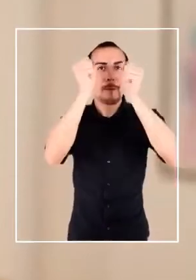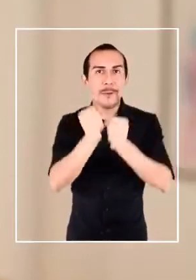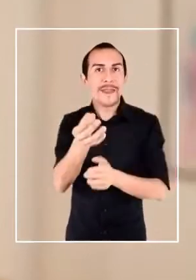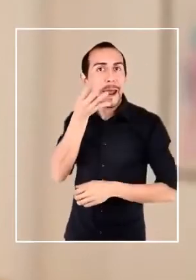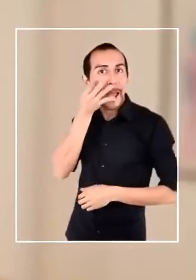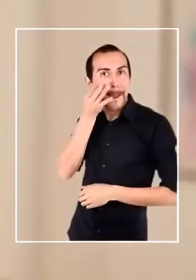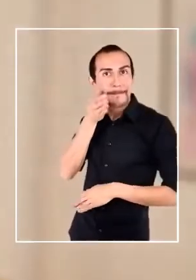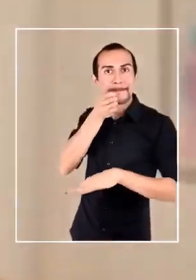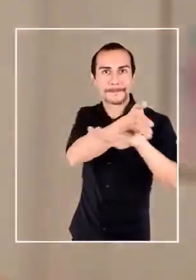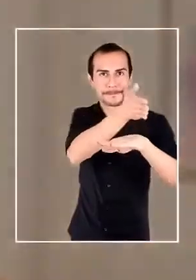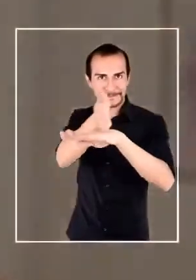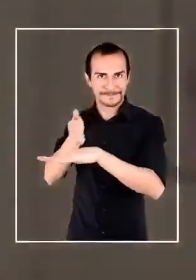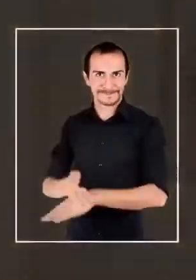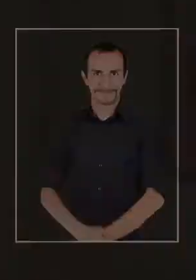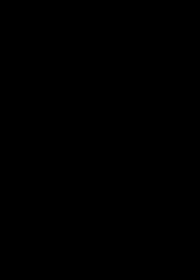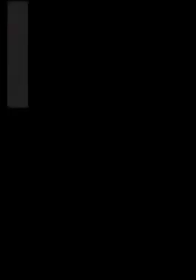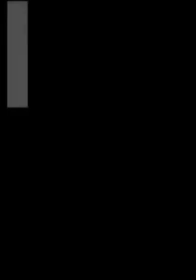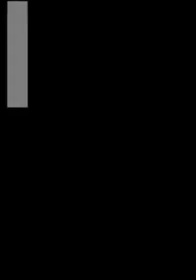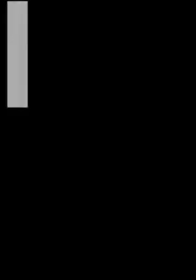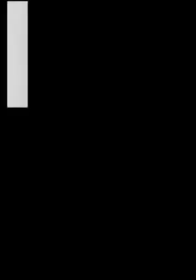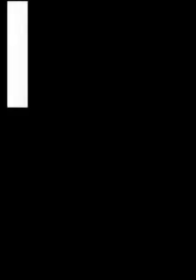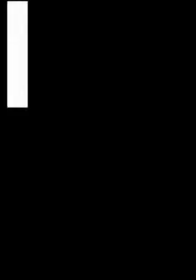que vengan a visitarla.